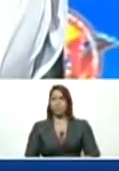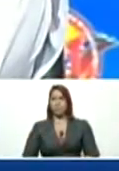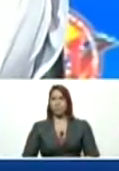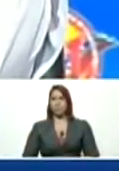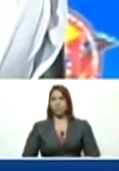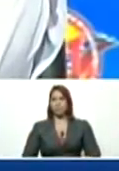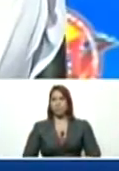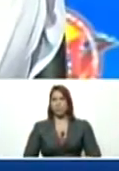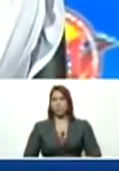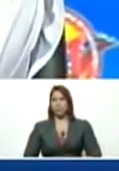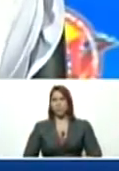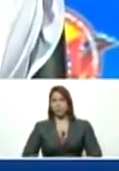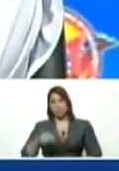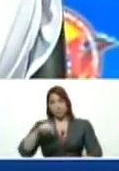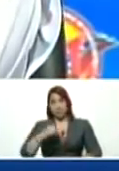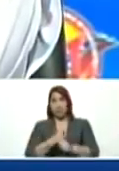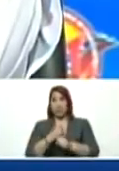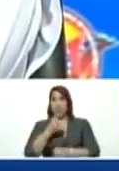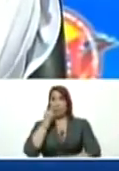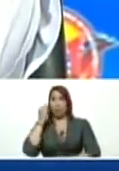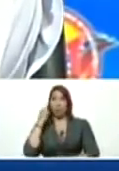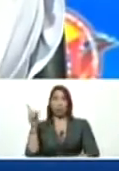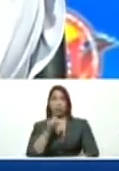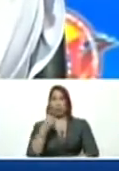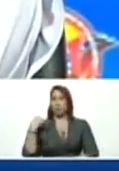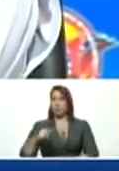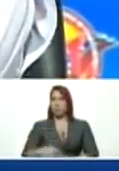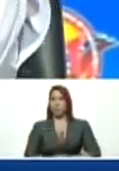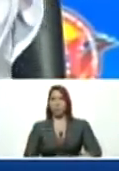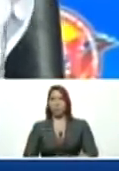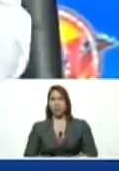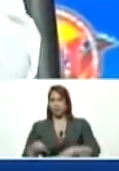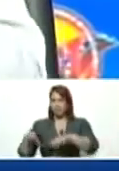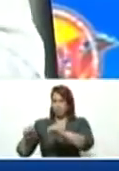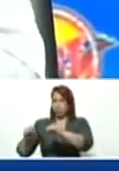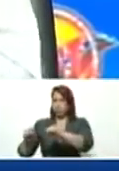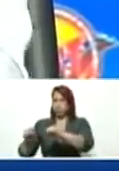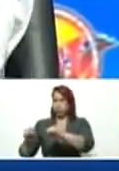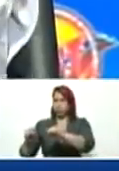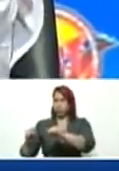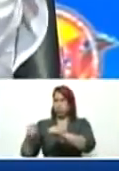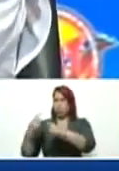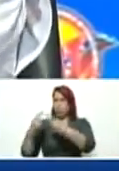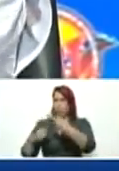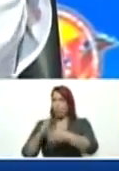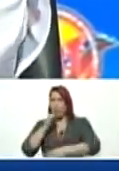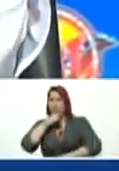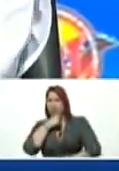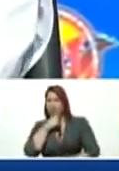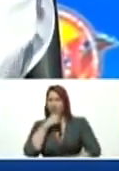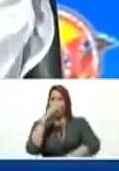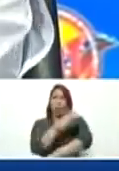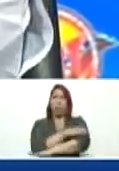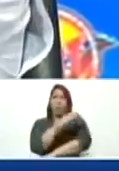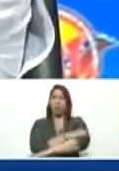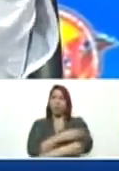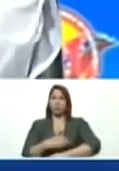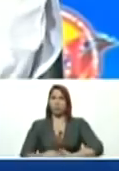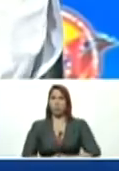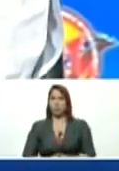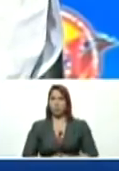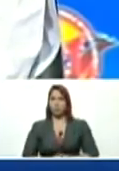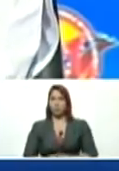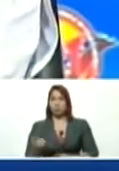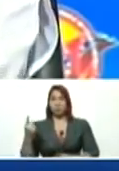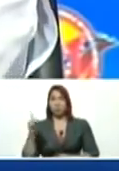en esta clase obrera no tendrá ni el imperio ni las vías cúpulas del pp tamara o los sindicaleros el dar